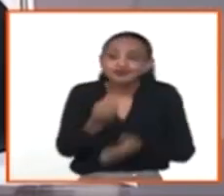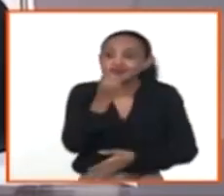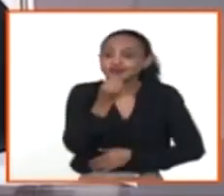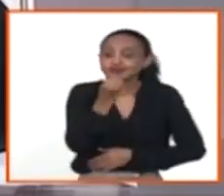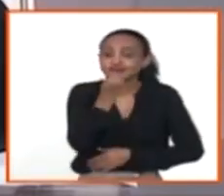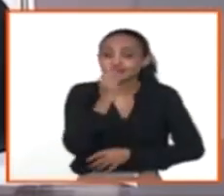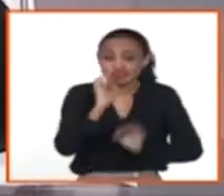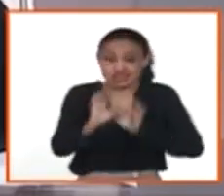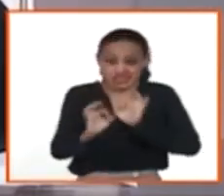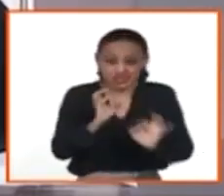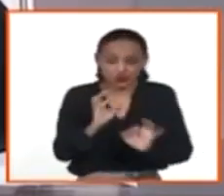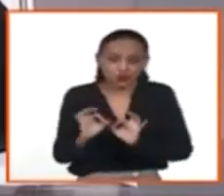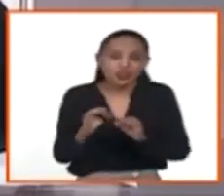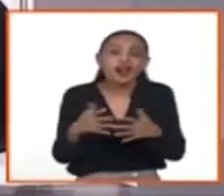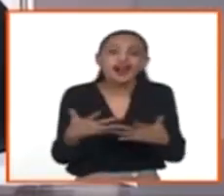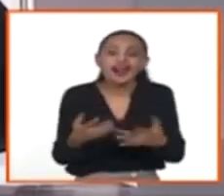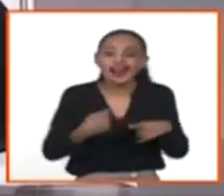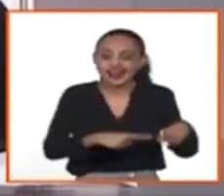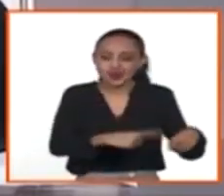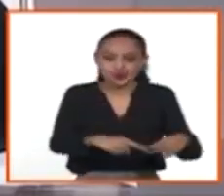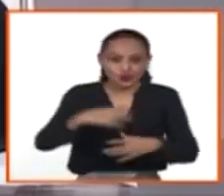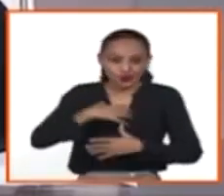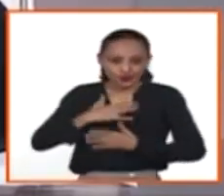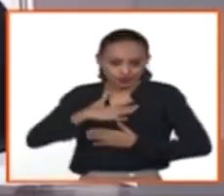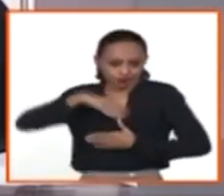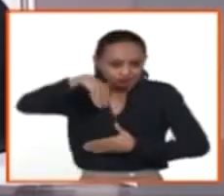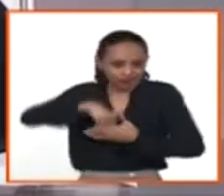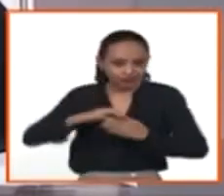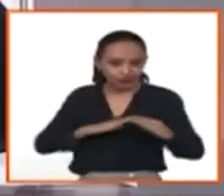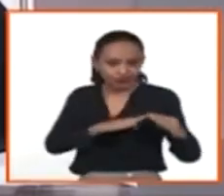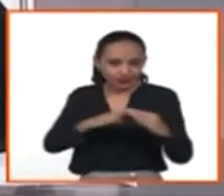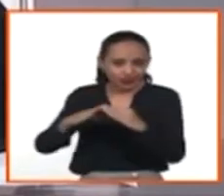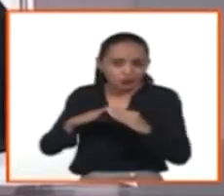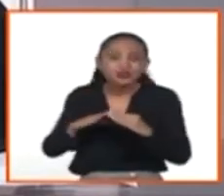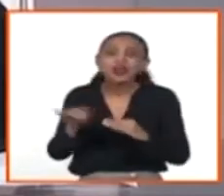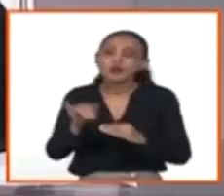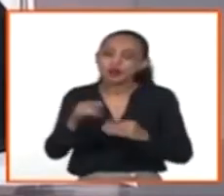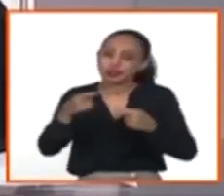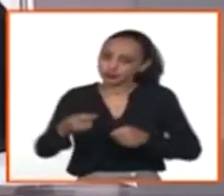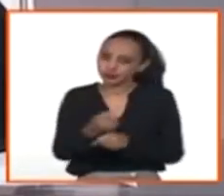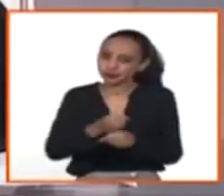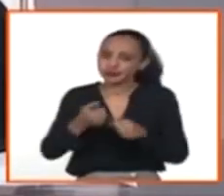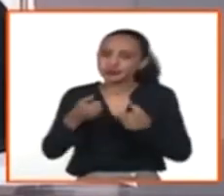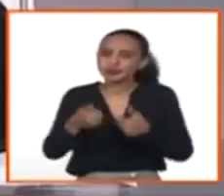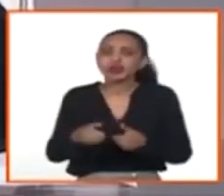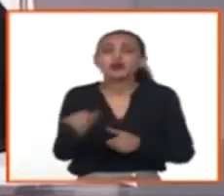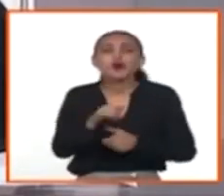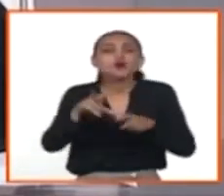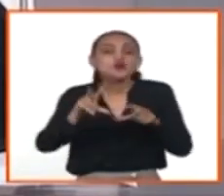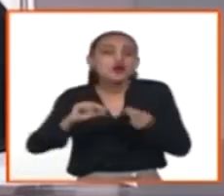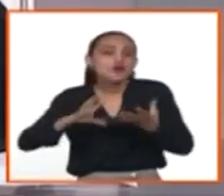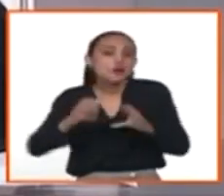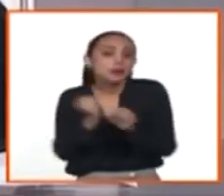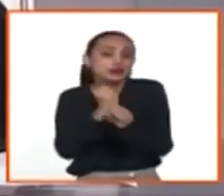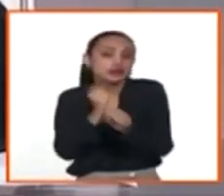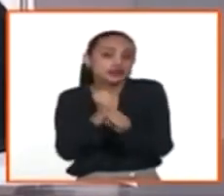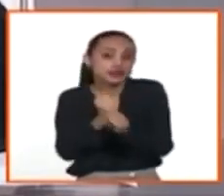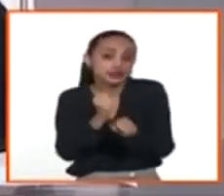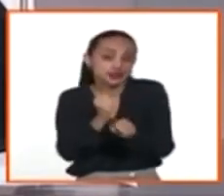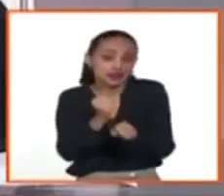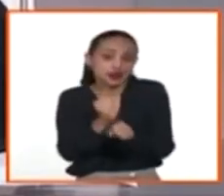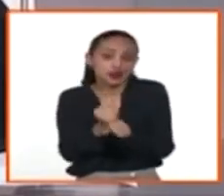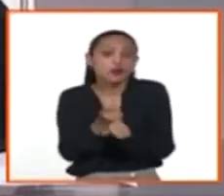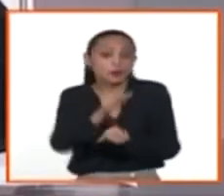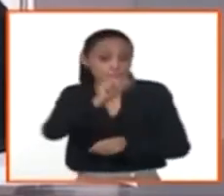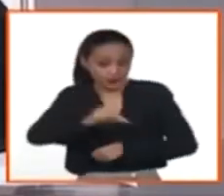nutricional con los recursos que tenemos en nuestra localidad. Y por supuesto traza diferentes estrategias que los actores de los sistemas deben estar